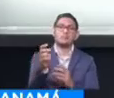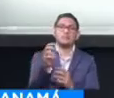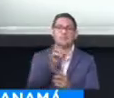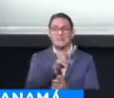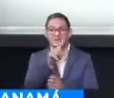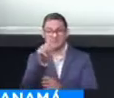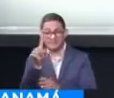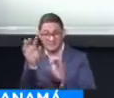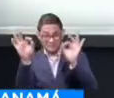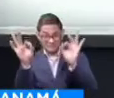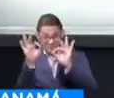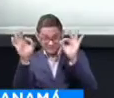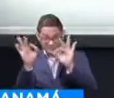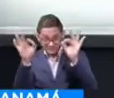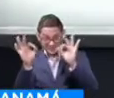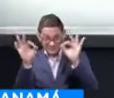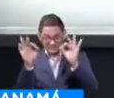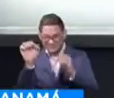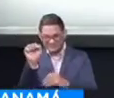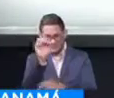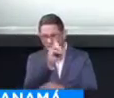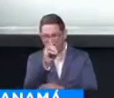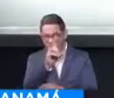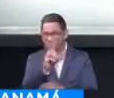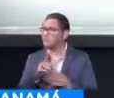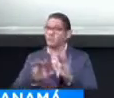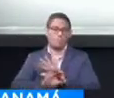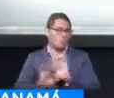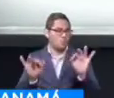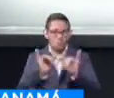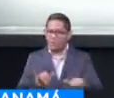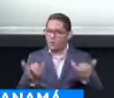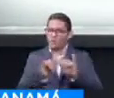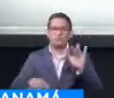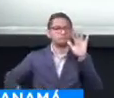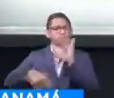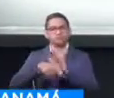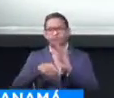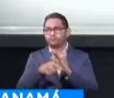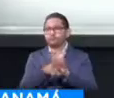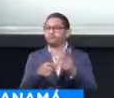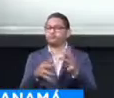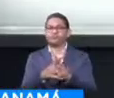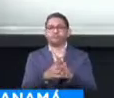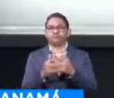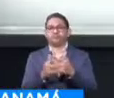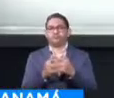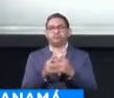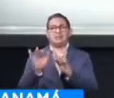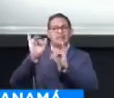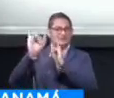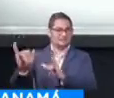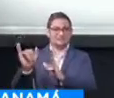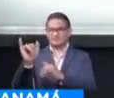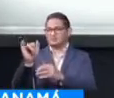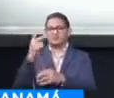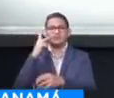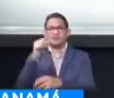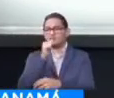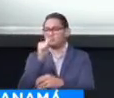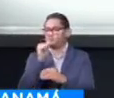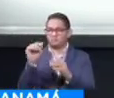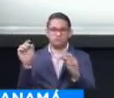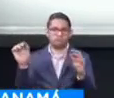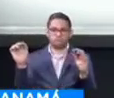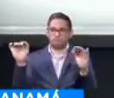seguirá vigente la medida de cuarentena total en esta provincia del interior del país